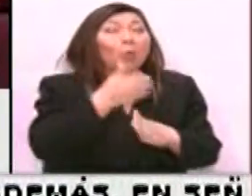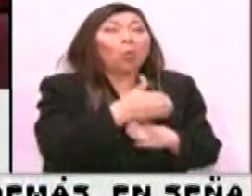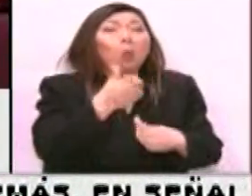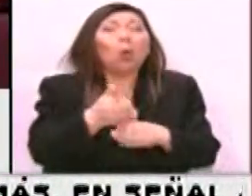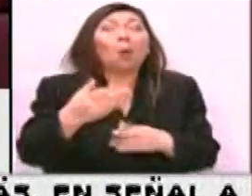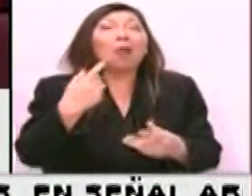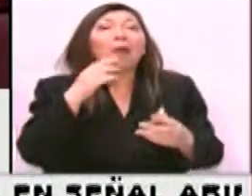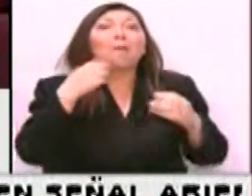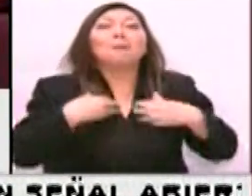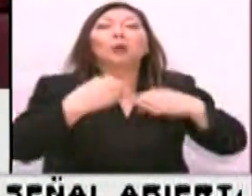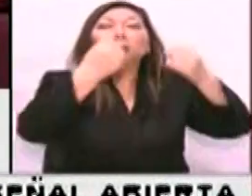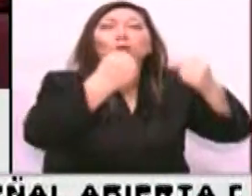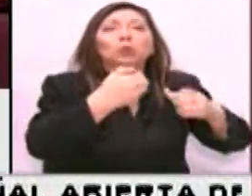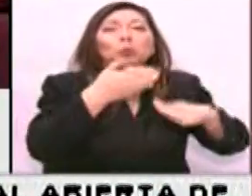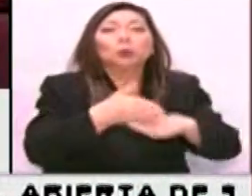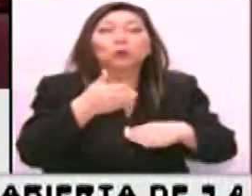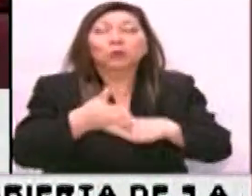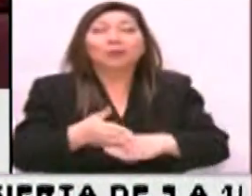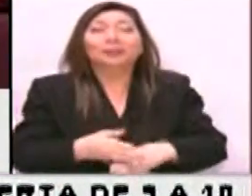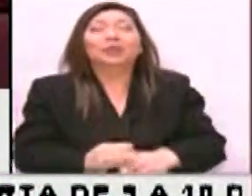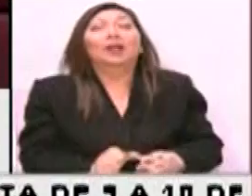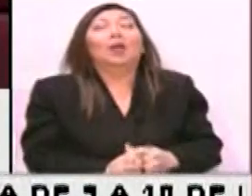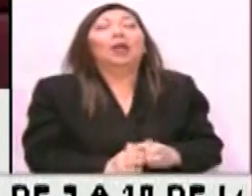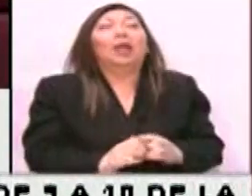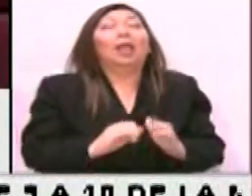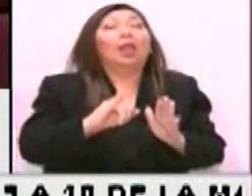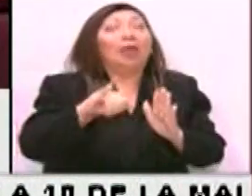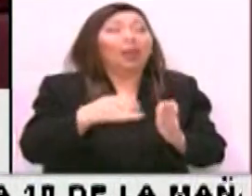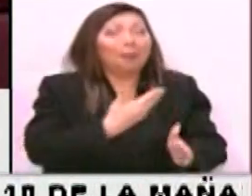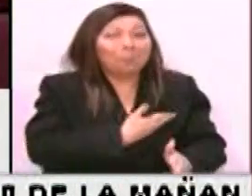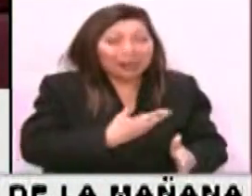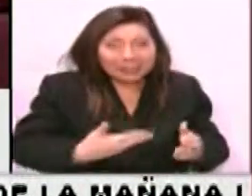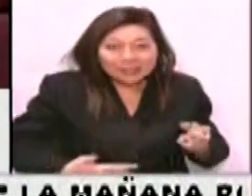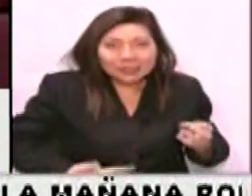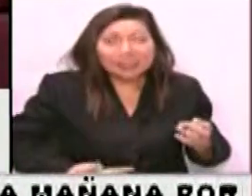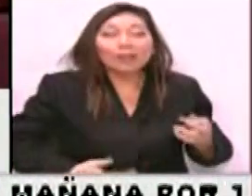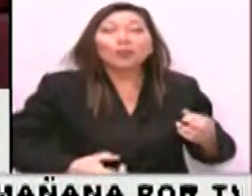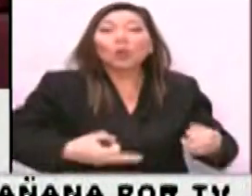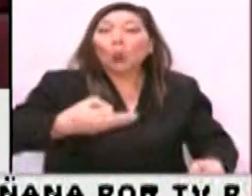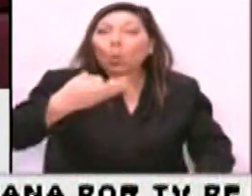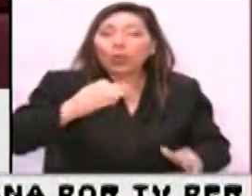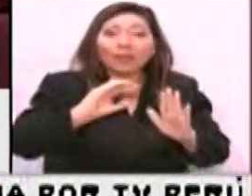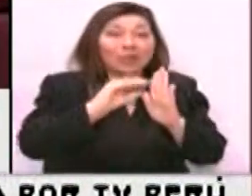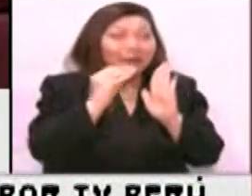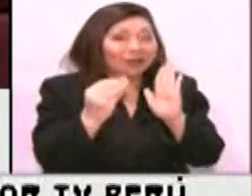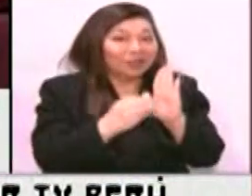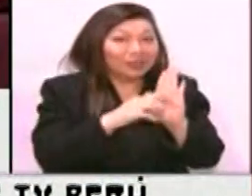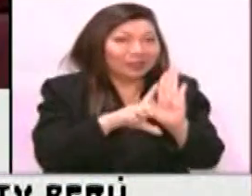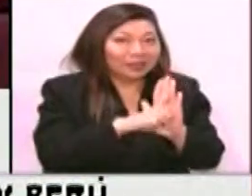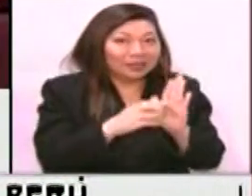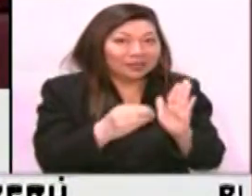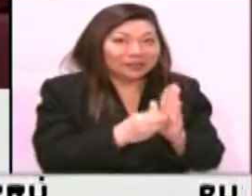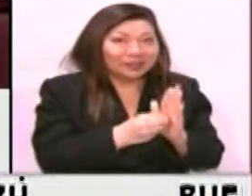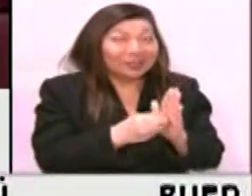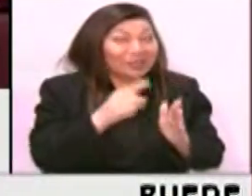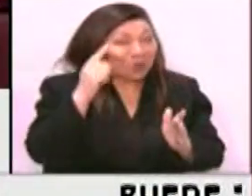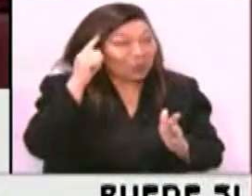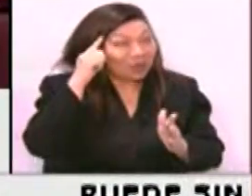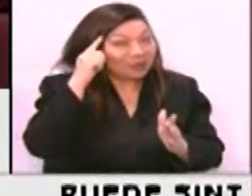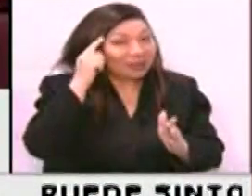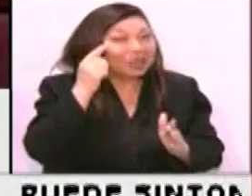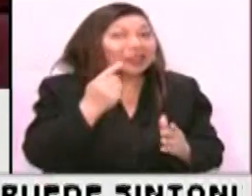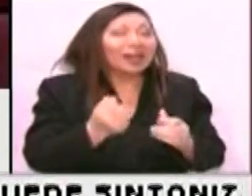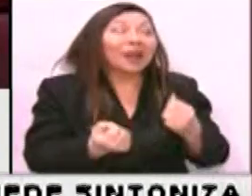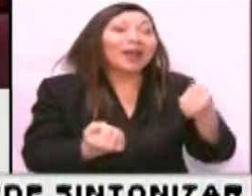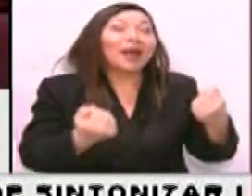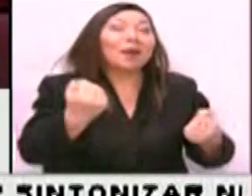Estado, que copó el Ejecutivo, el Legislativo y el Judicial. ¿Se acuerdan del camioncito de Curi? Seguramente todos